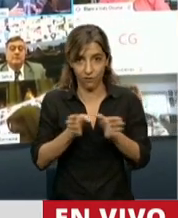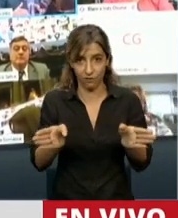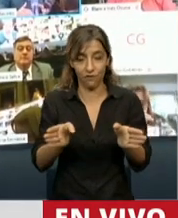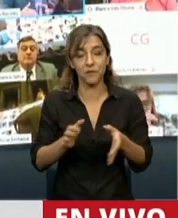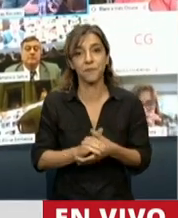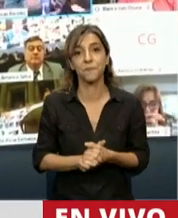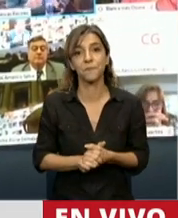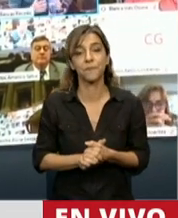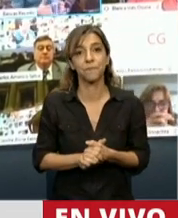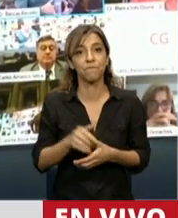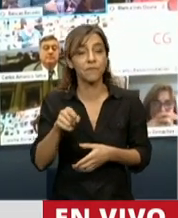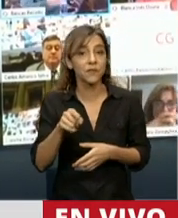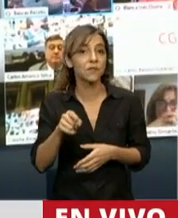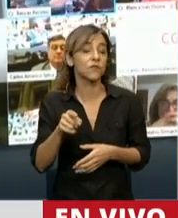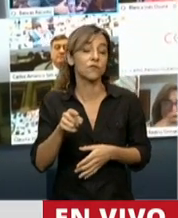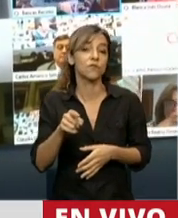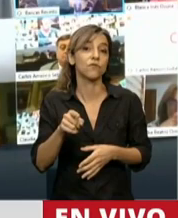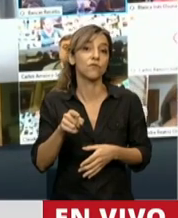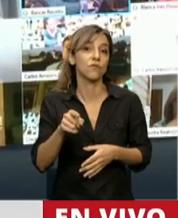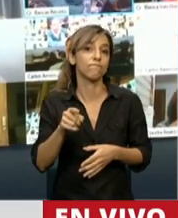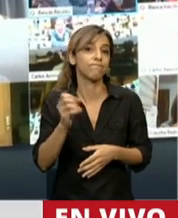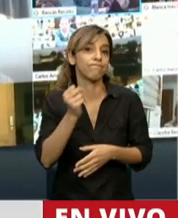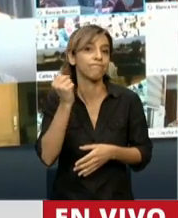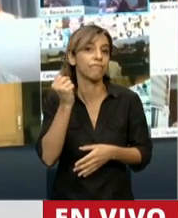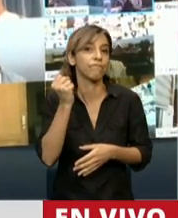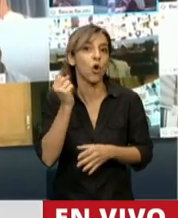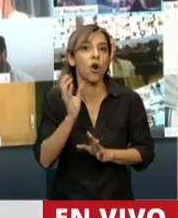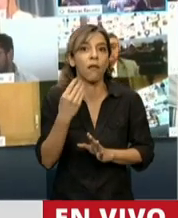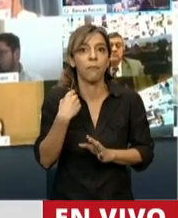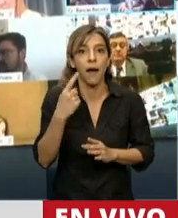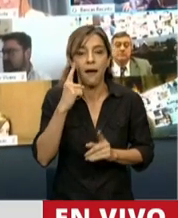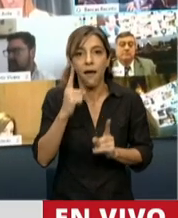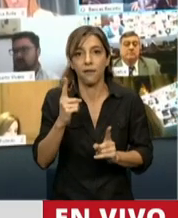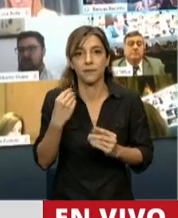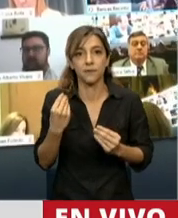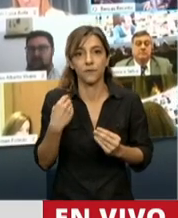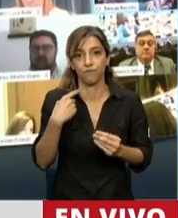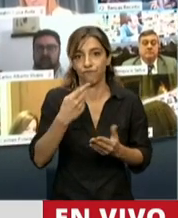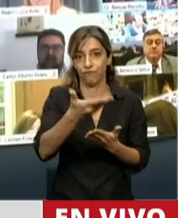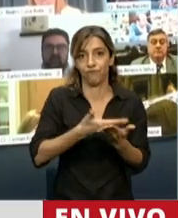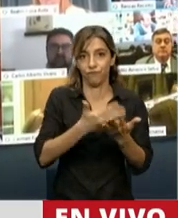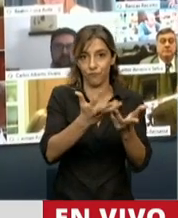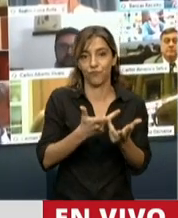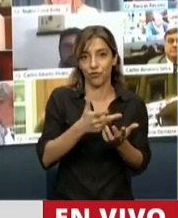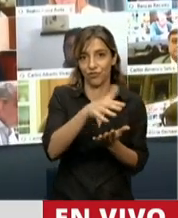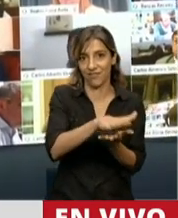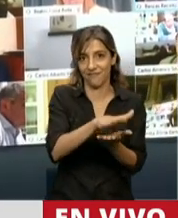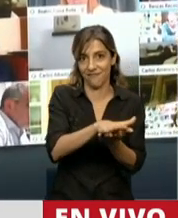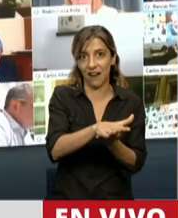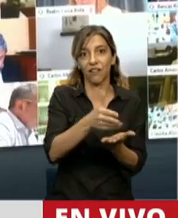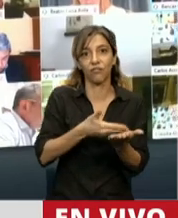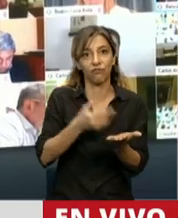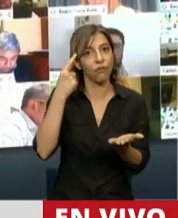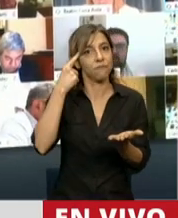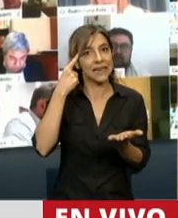fundamento tanto del proyecto de ampliación presupuestaria como de la reestructuración de la deuda. Y es importante